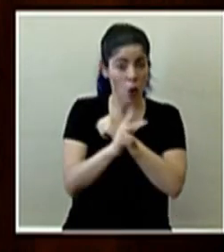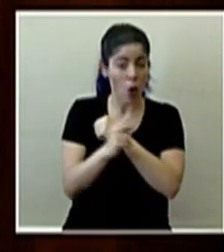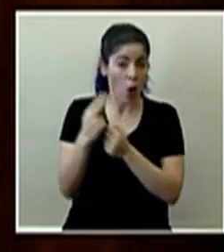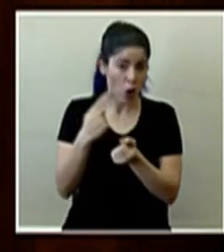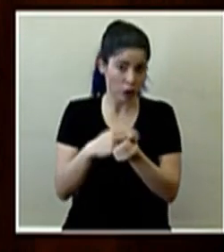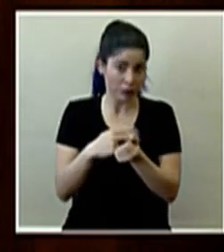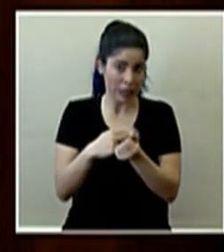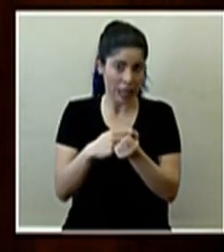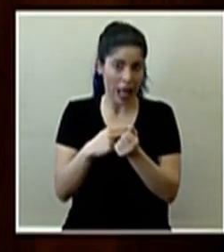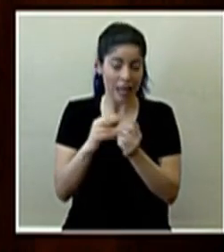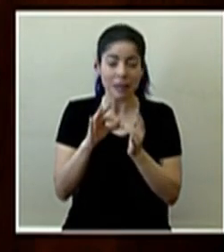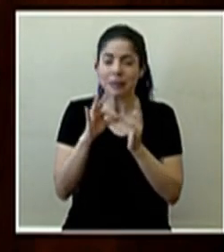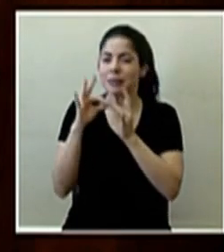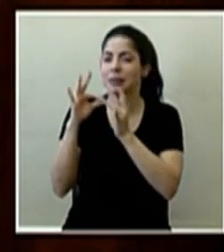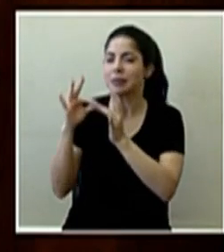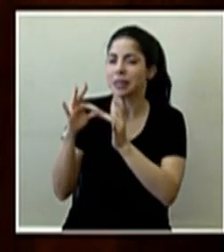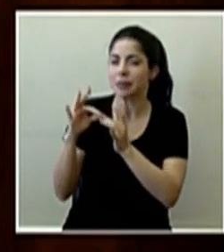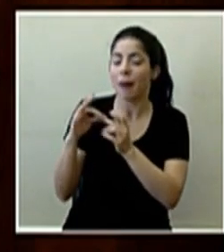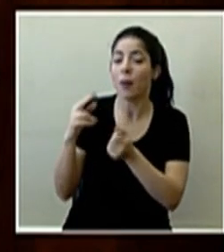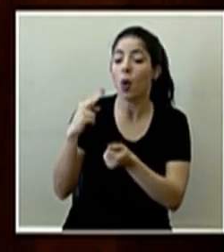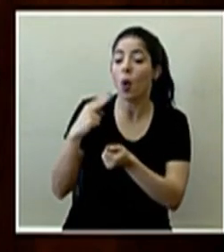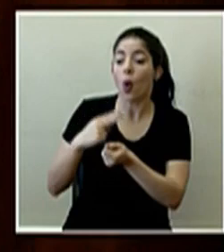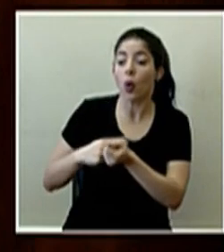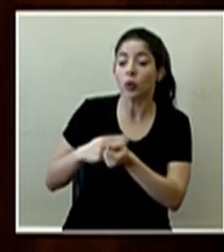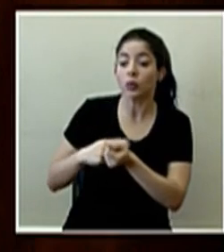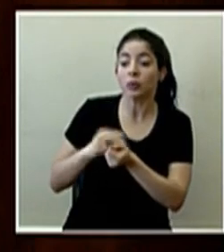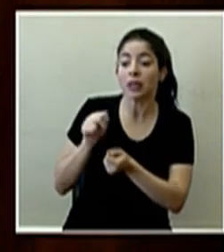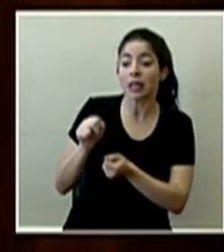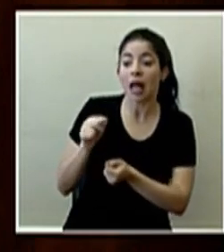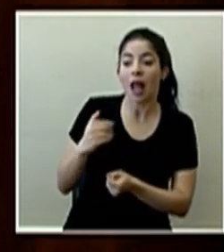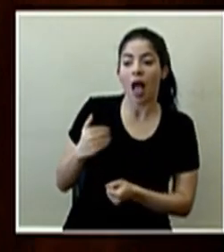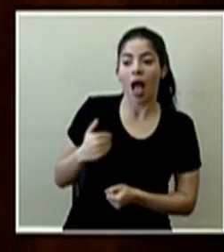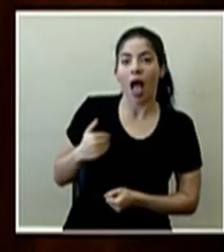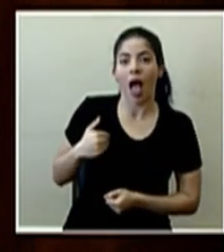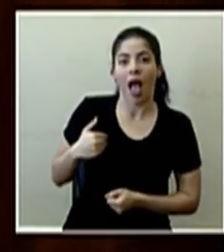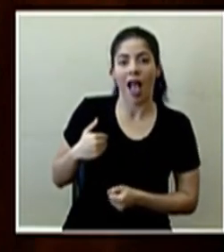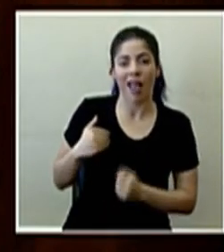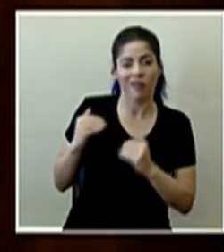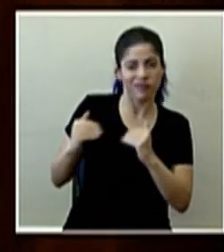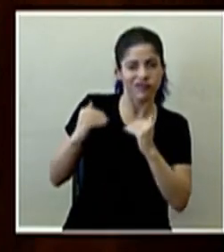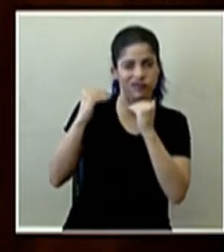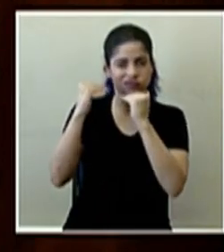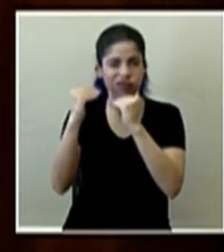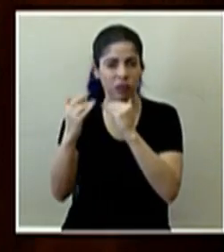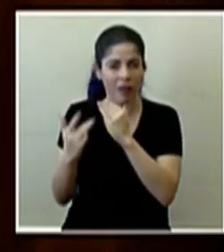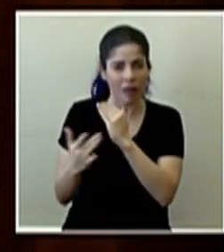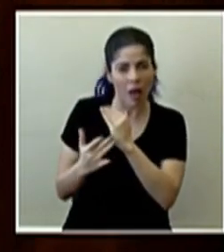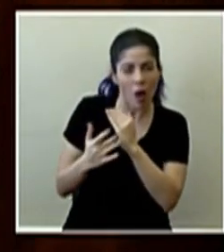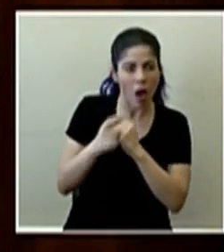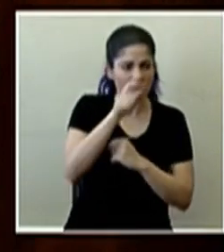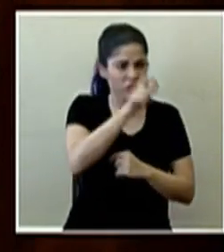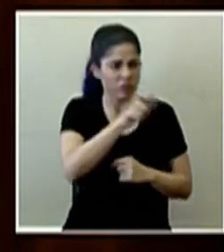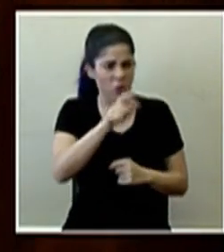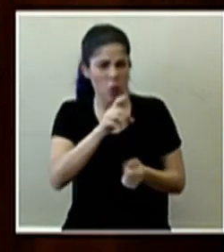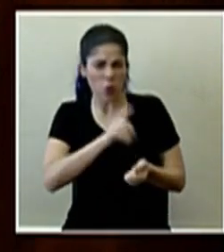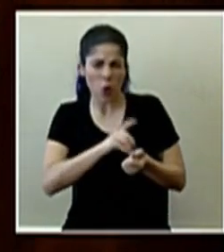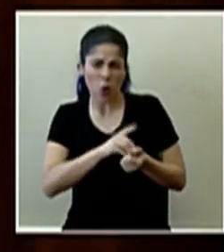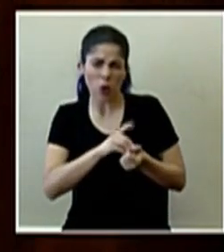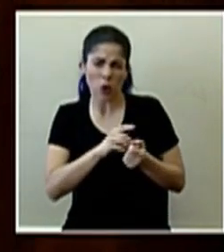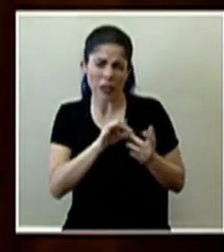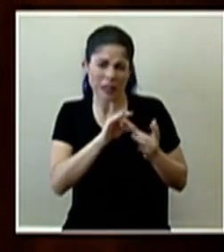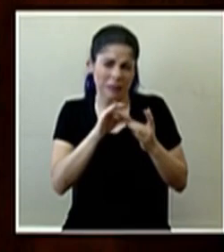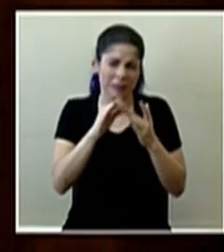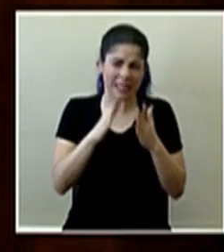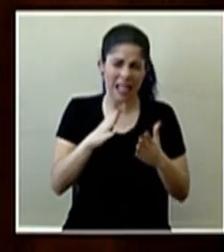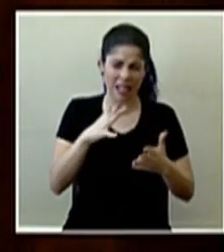especialmente los hospitales que tienen la última tecnología, los especialistas más